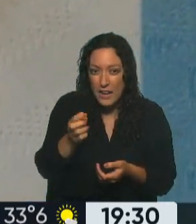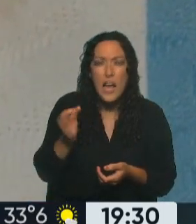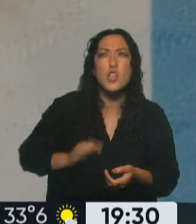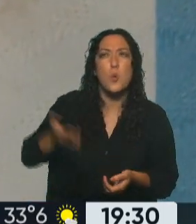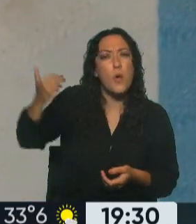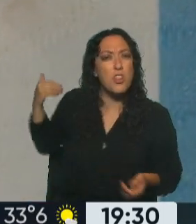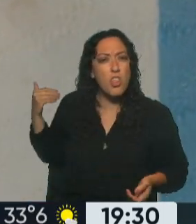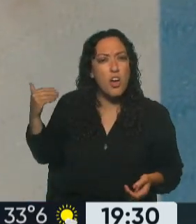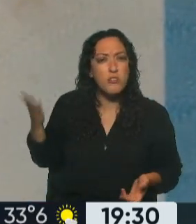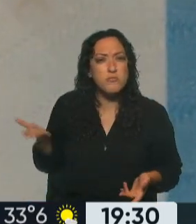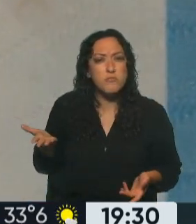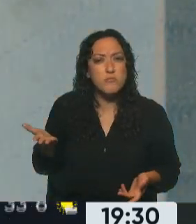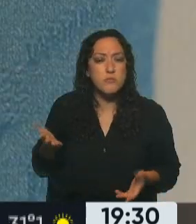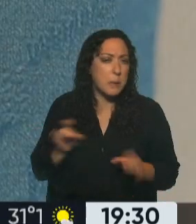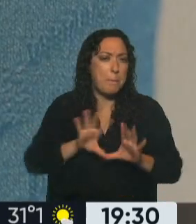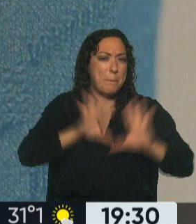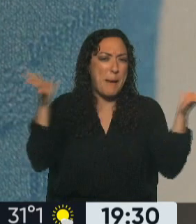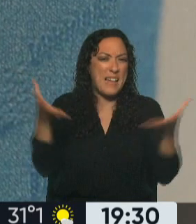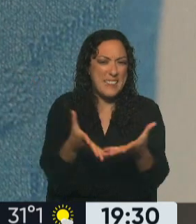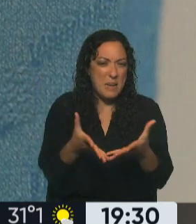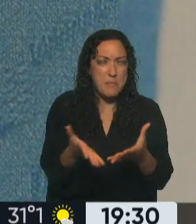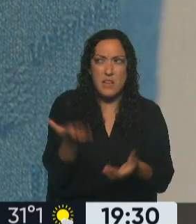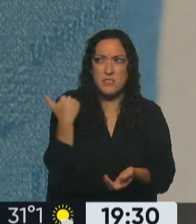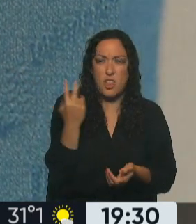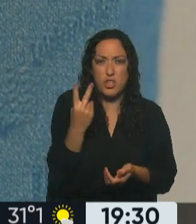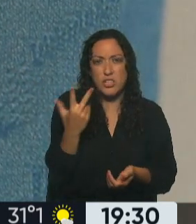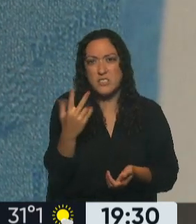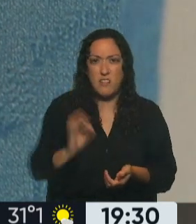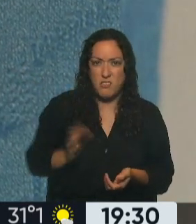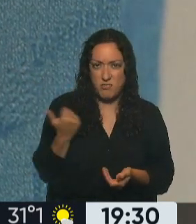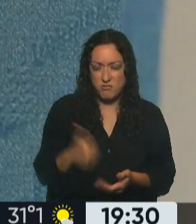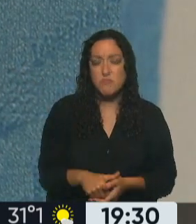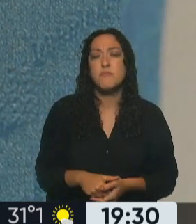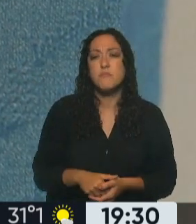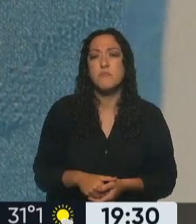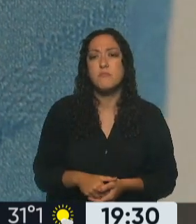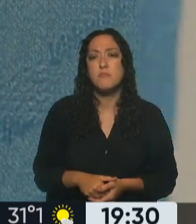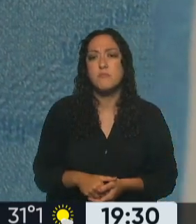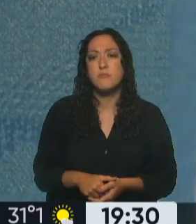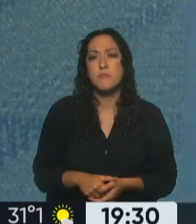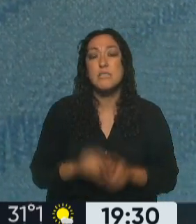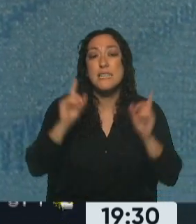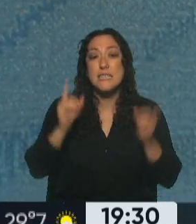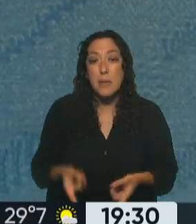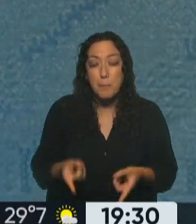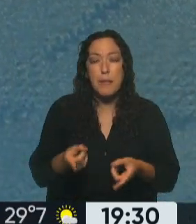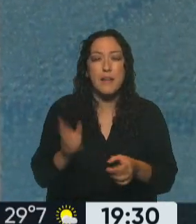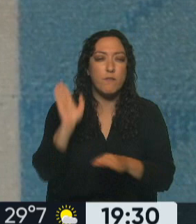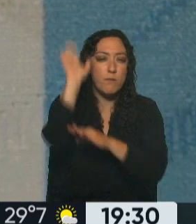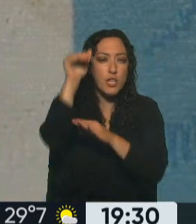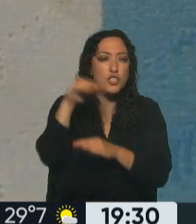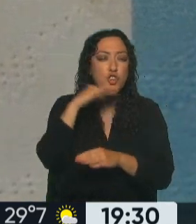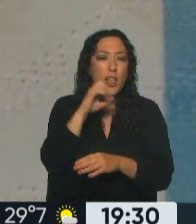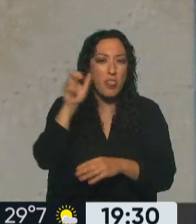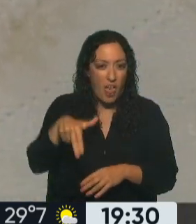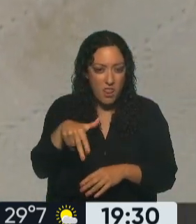eso? Eso fue en plena pandemia, así, mirá, que fue hace 2 o 3 años. Y después también la de Michael Jordan, ¿recordás?